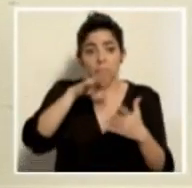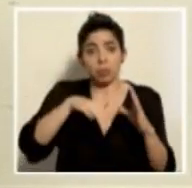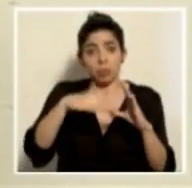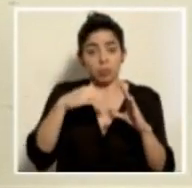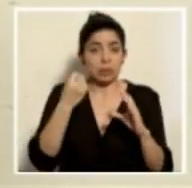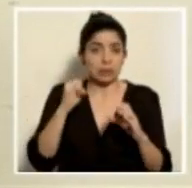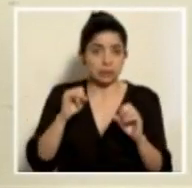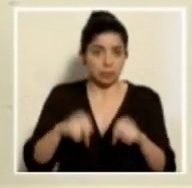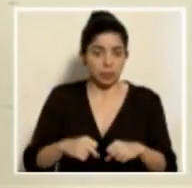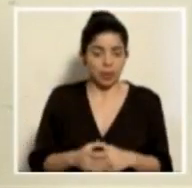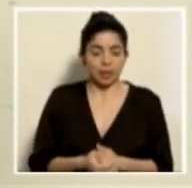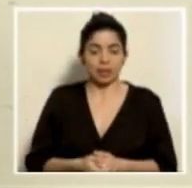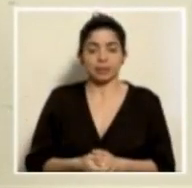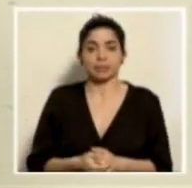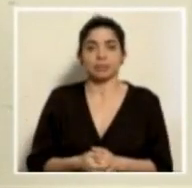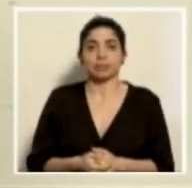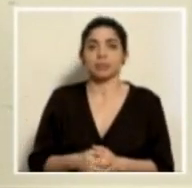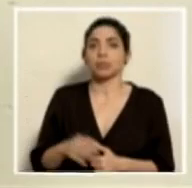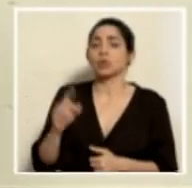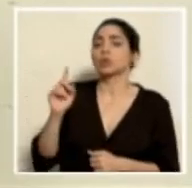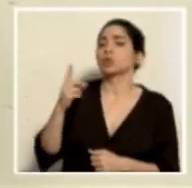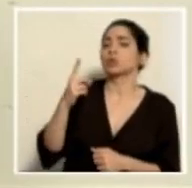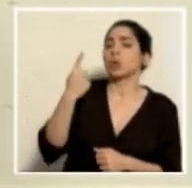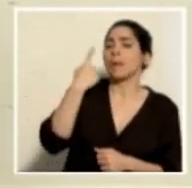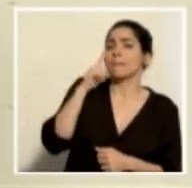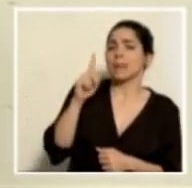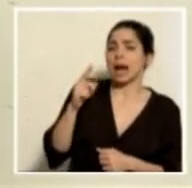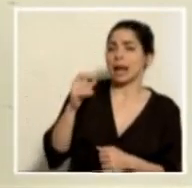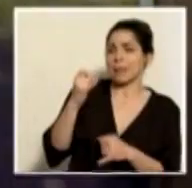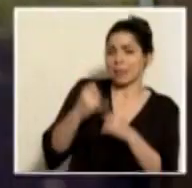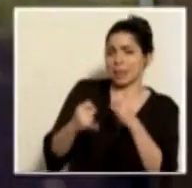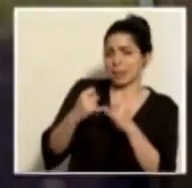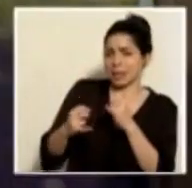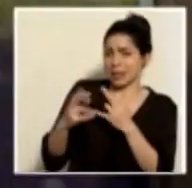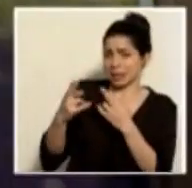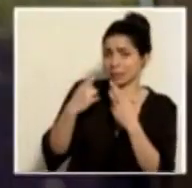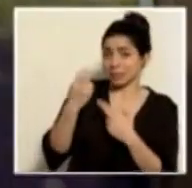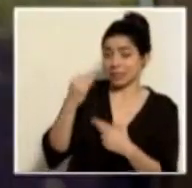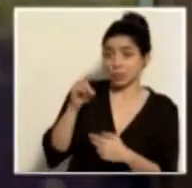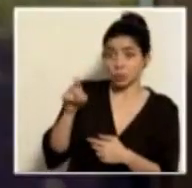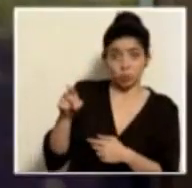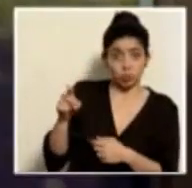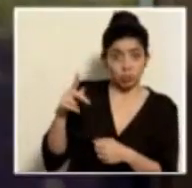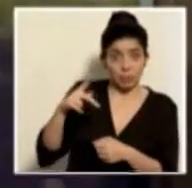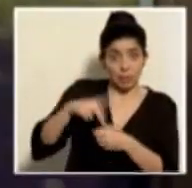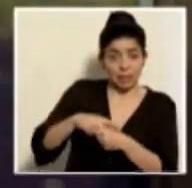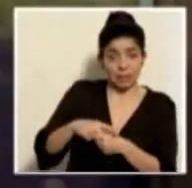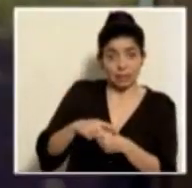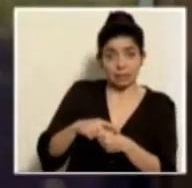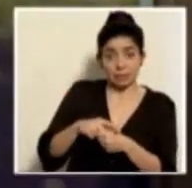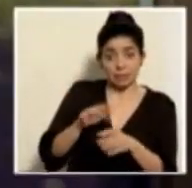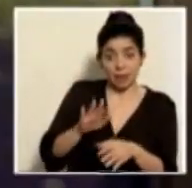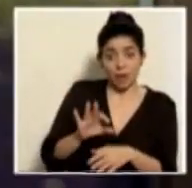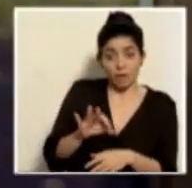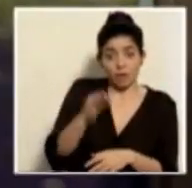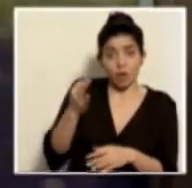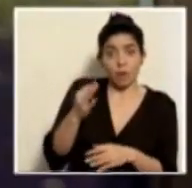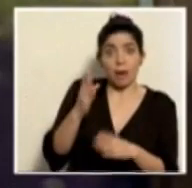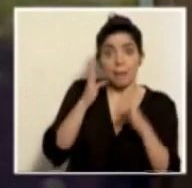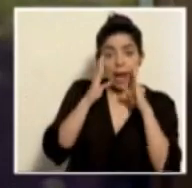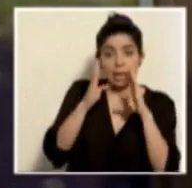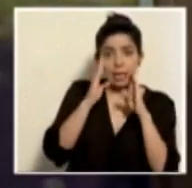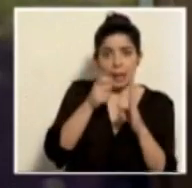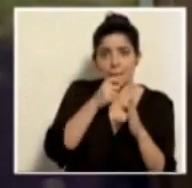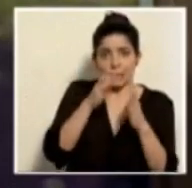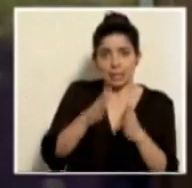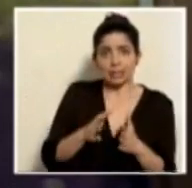posible. Óscar Ulloa. Nada más para que me termine de contestar si usted participa en esta manera de cómo nos están atendiendo a la